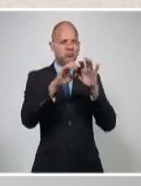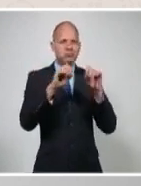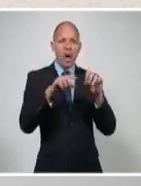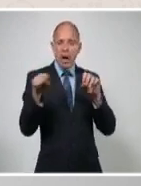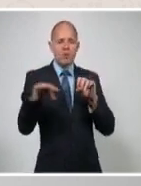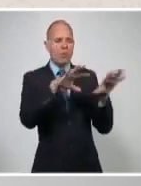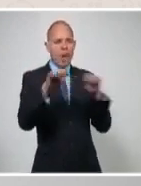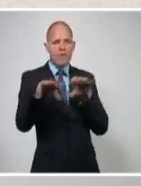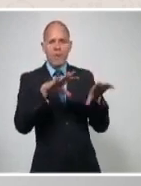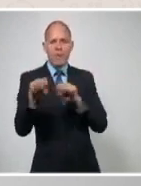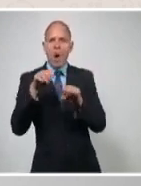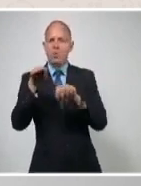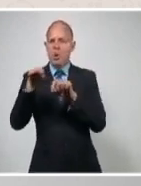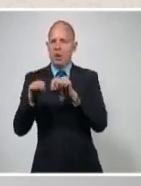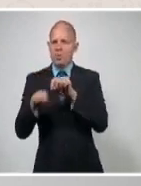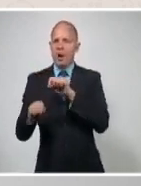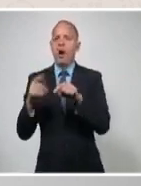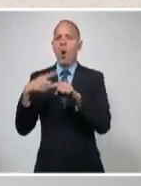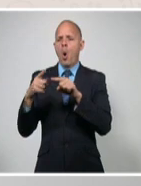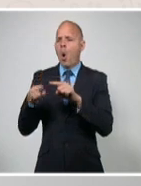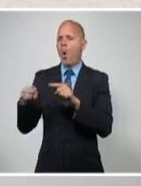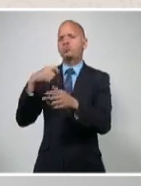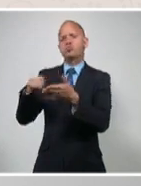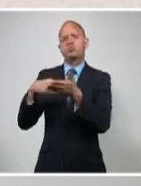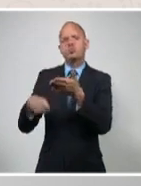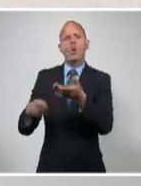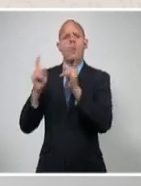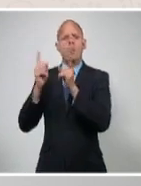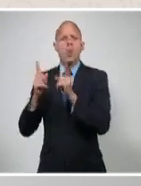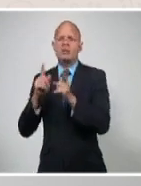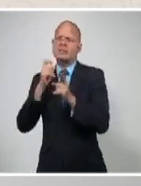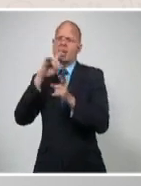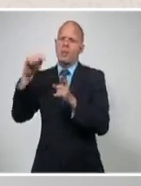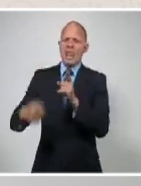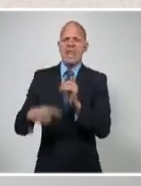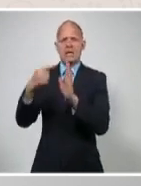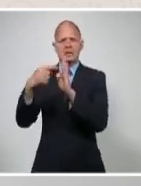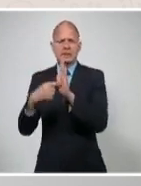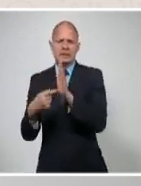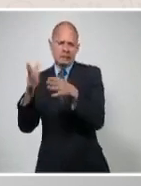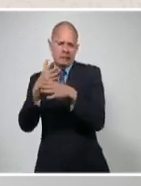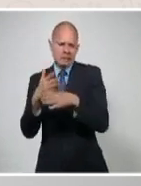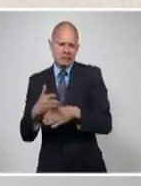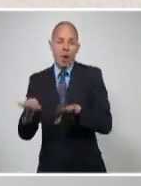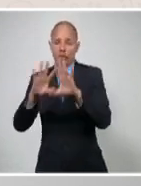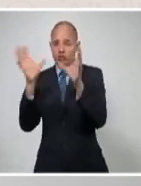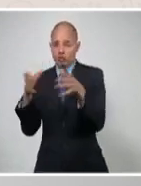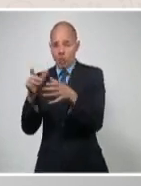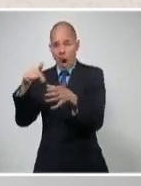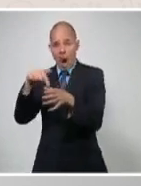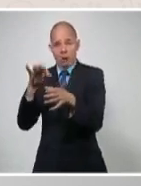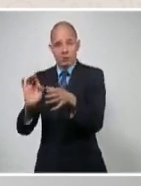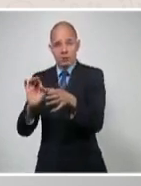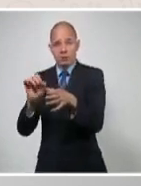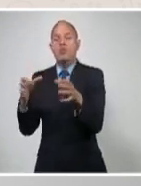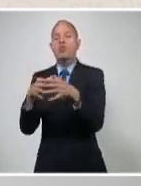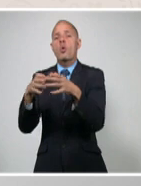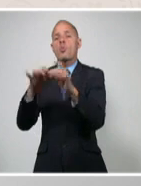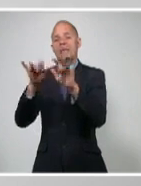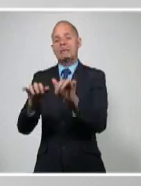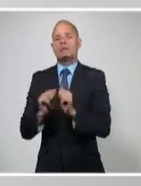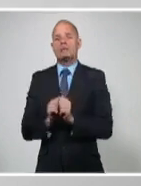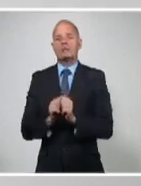el grupo, trabajar en borradores sobre políticas, estilos, éticas. Repito, este es el grupo de redacción. Y vamos